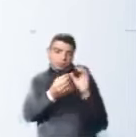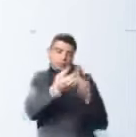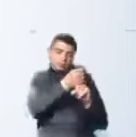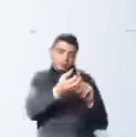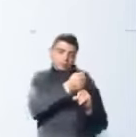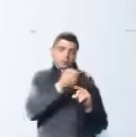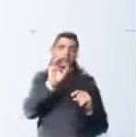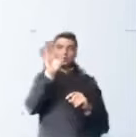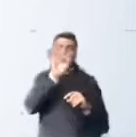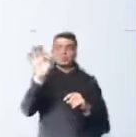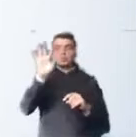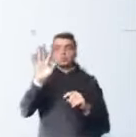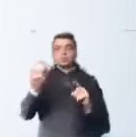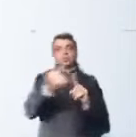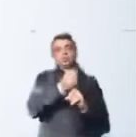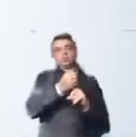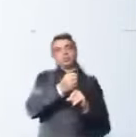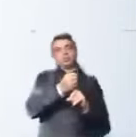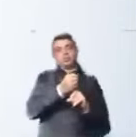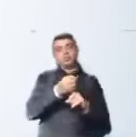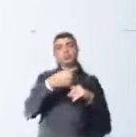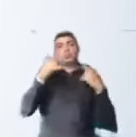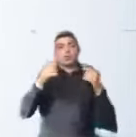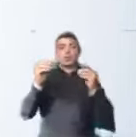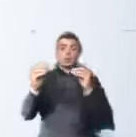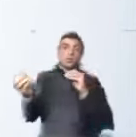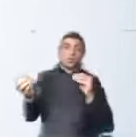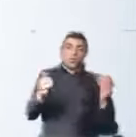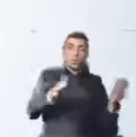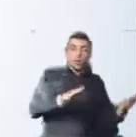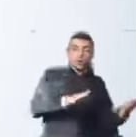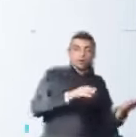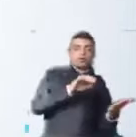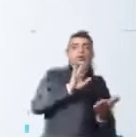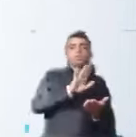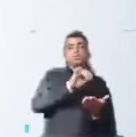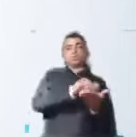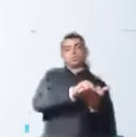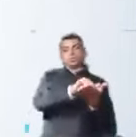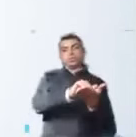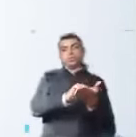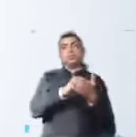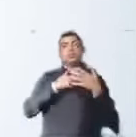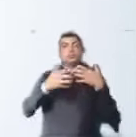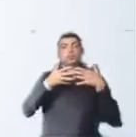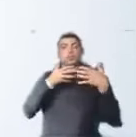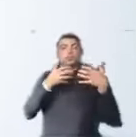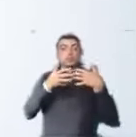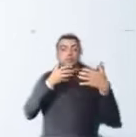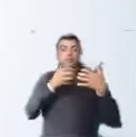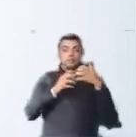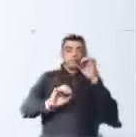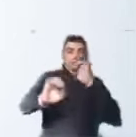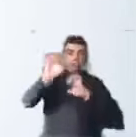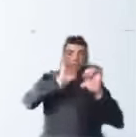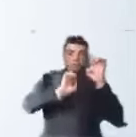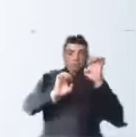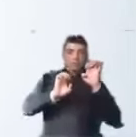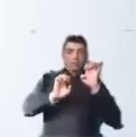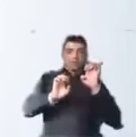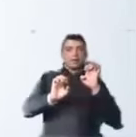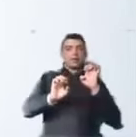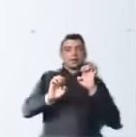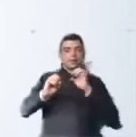y le van a ocasionar la muerte de la misma. Entonces, parte de nuestro sistema inmunológico, linfocitos T, van a reconocer estas células